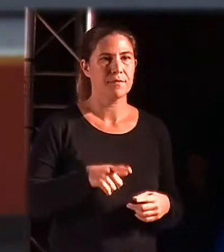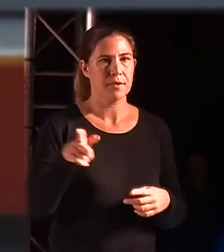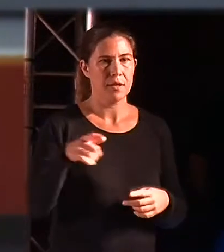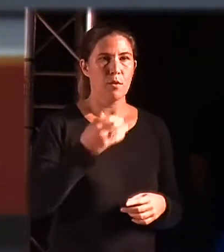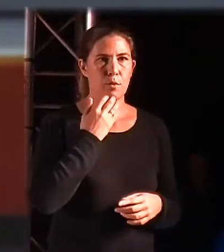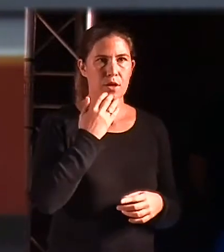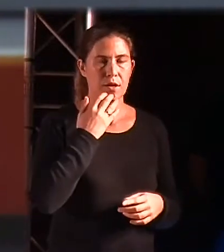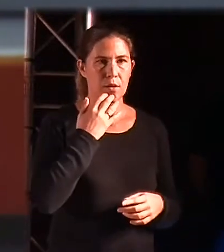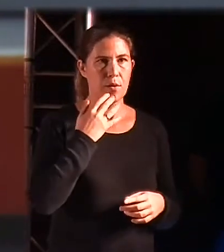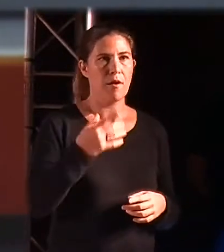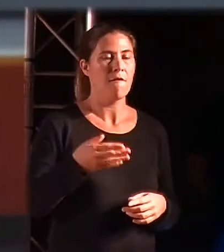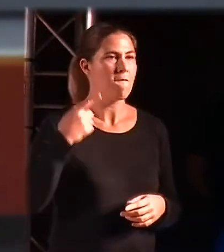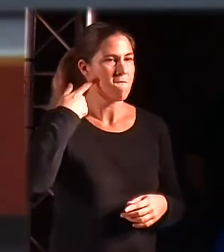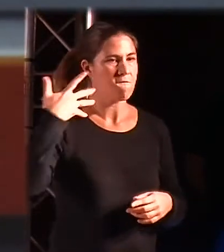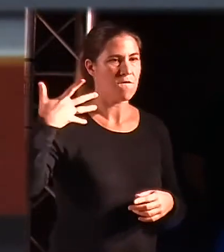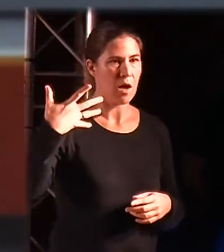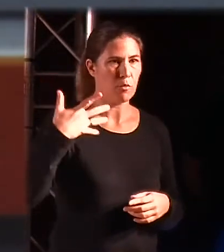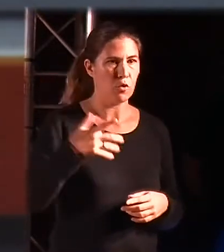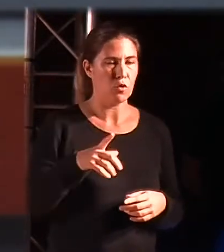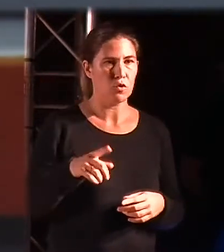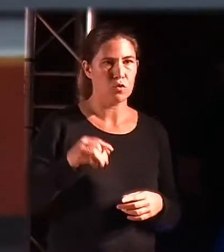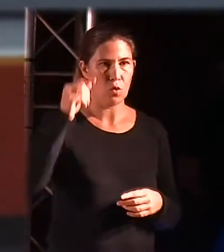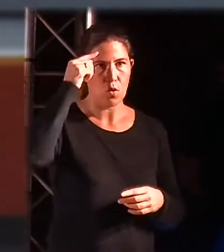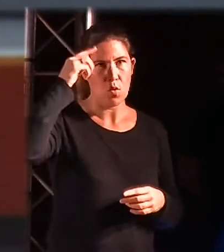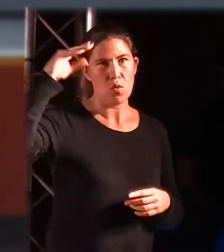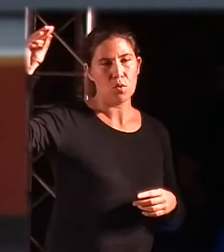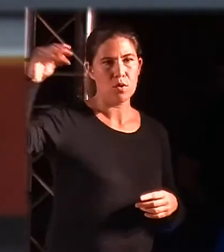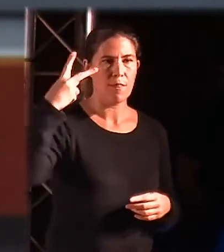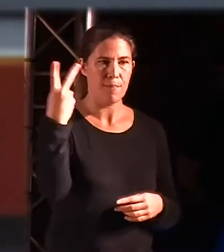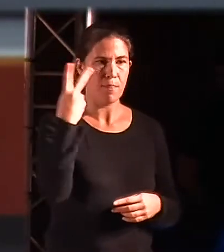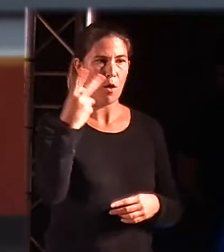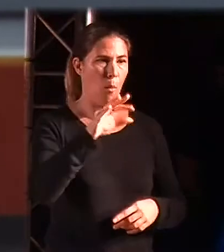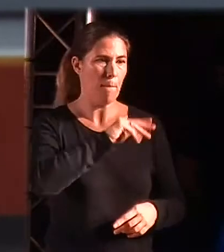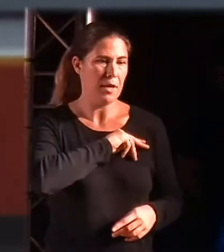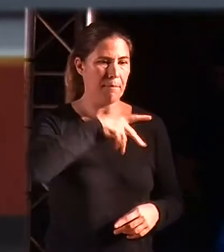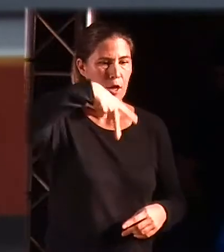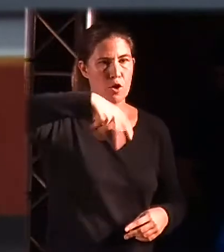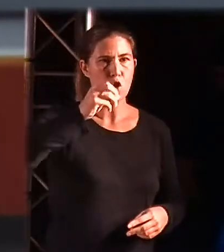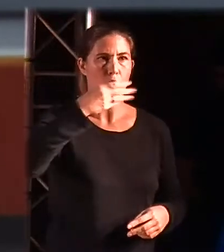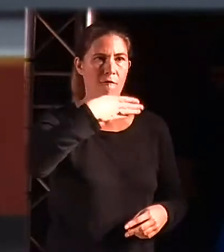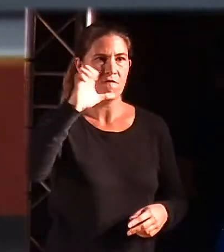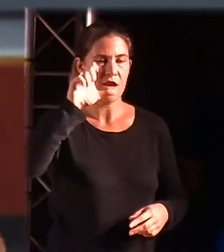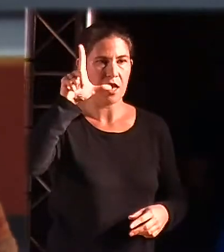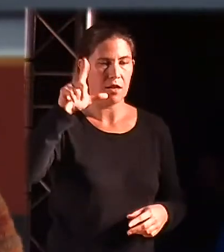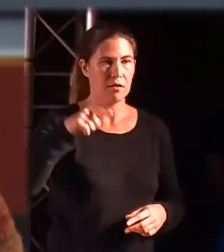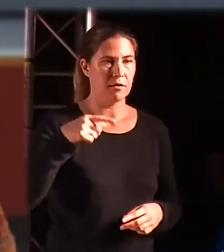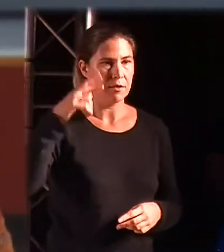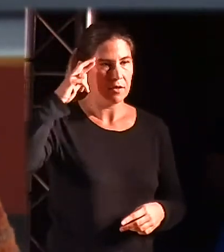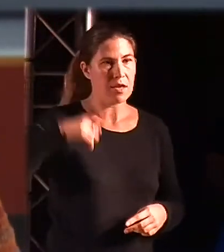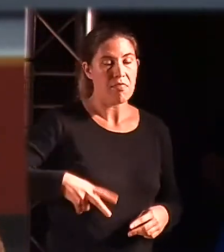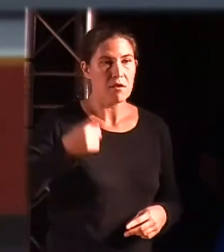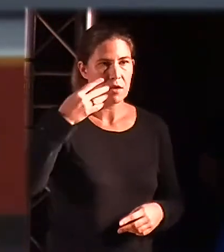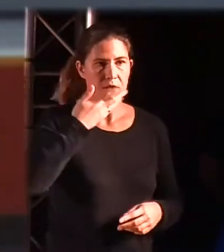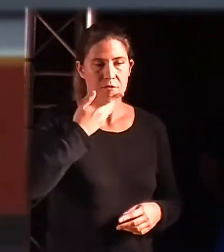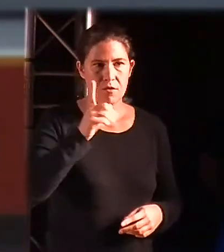al famoso Linus Pauling, uno de los genios del siglo XX, dos premios Nobel, y que en un momento, por razones que desconocemos,